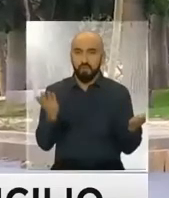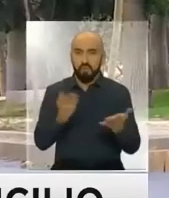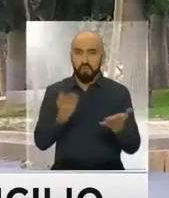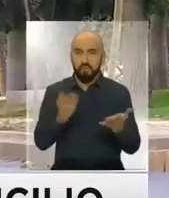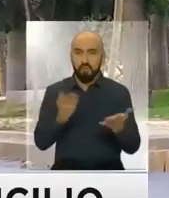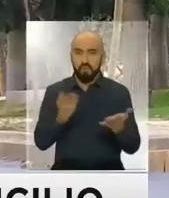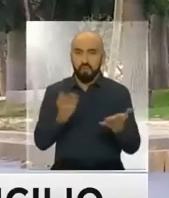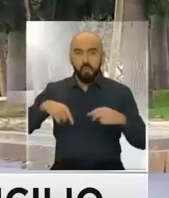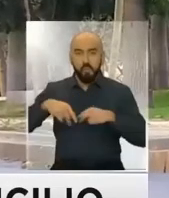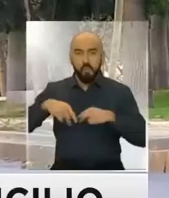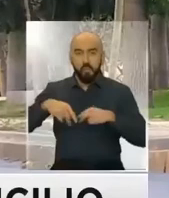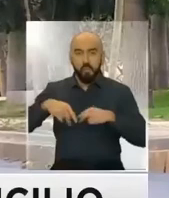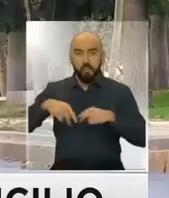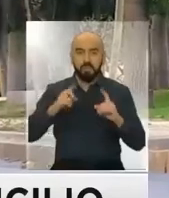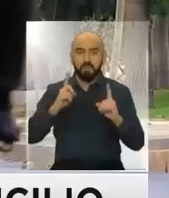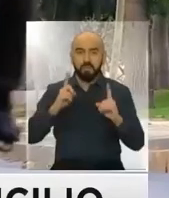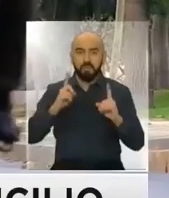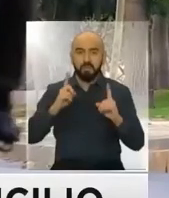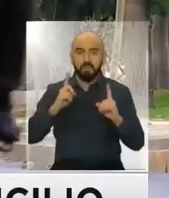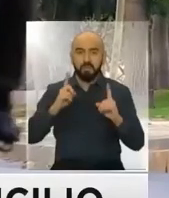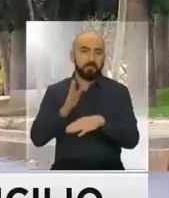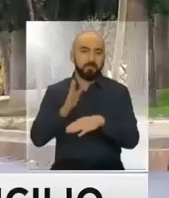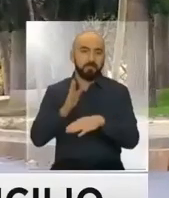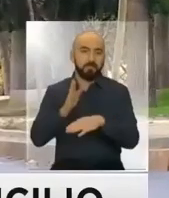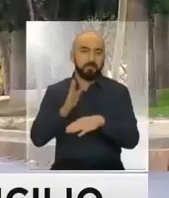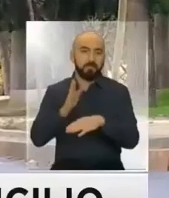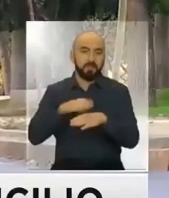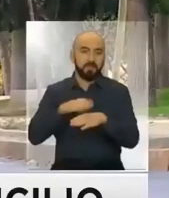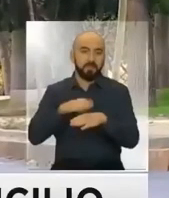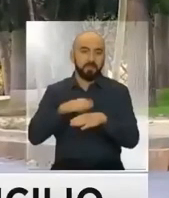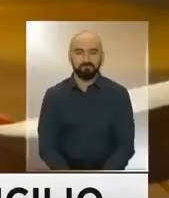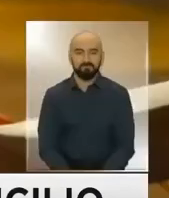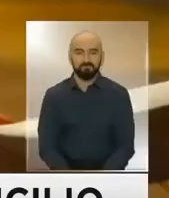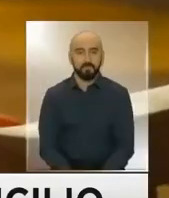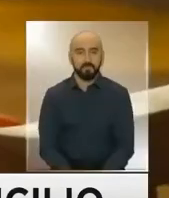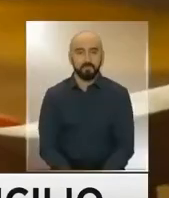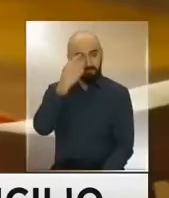Hay un negocio que no para en ningún momento del día.